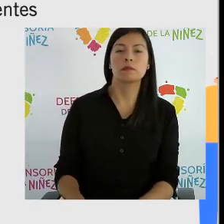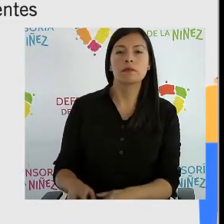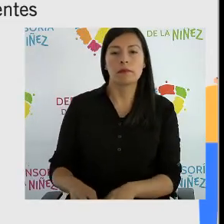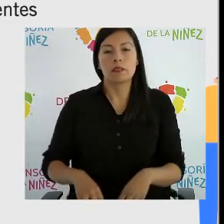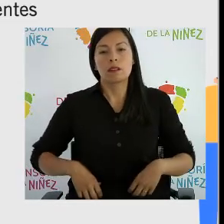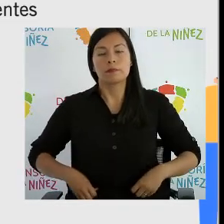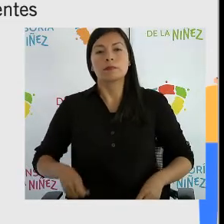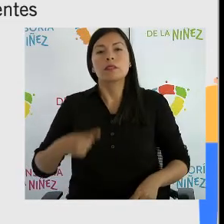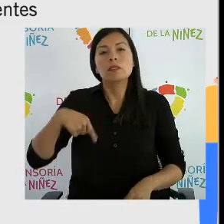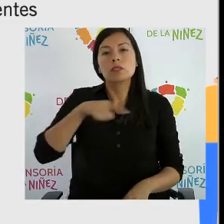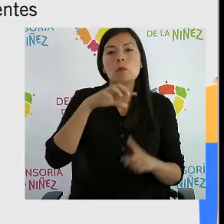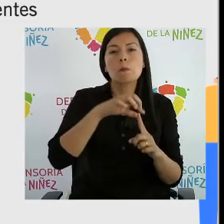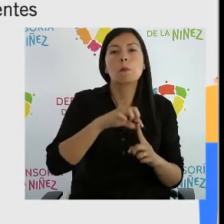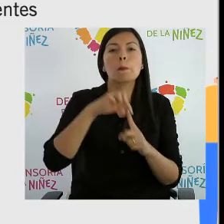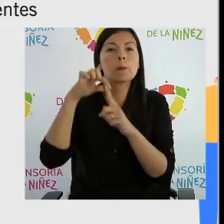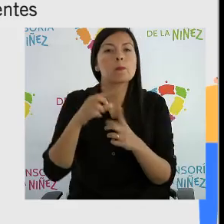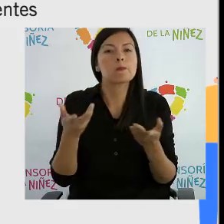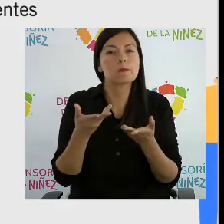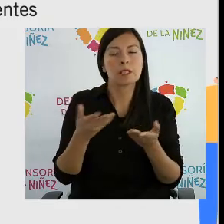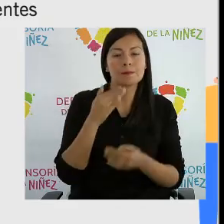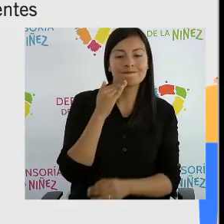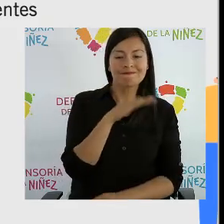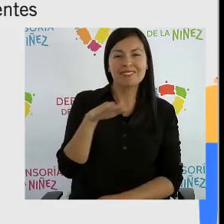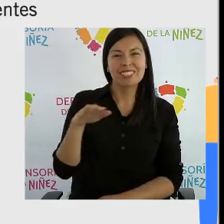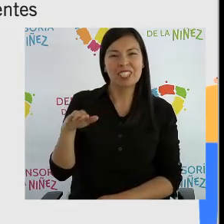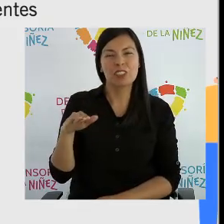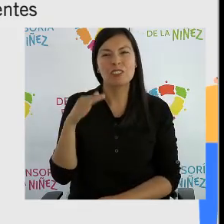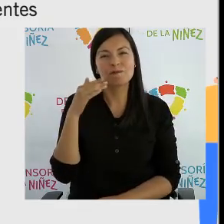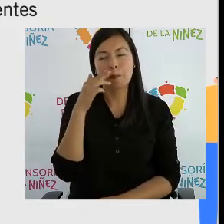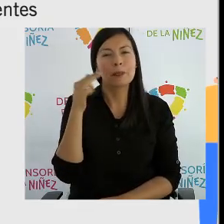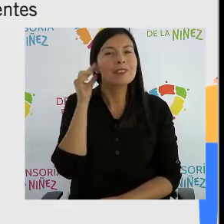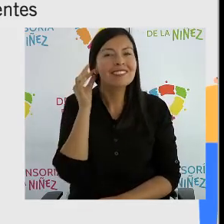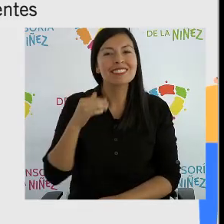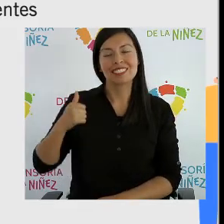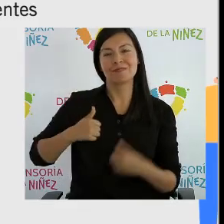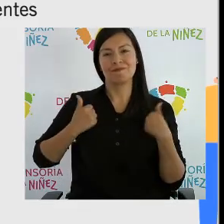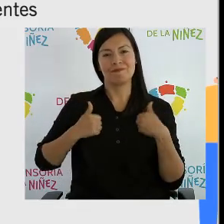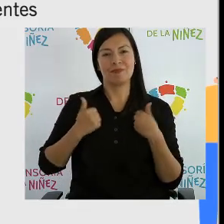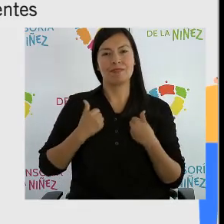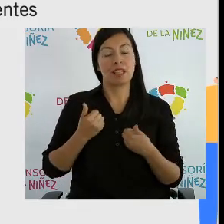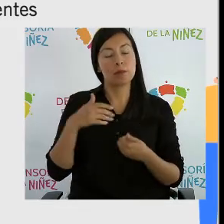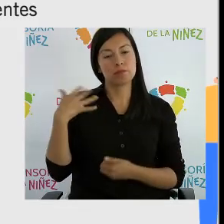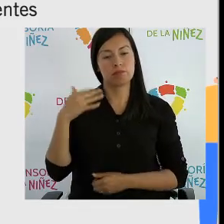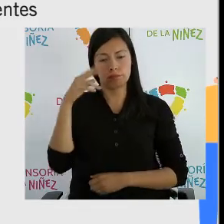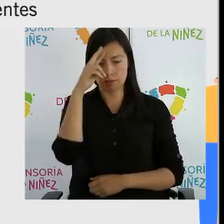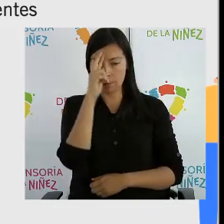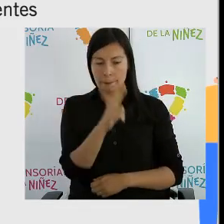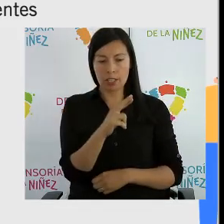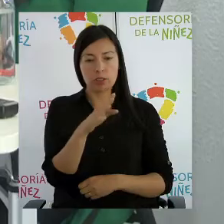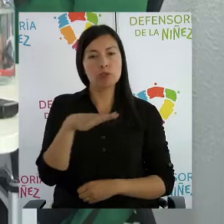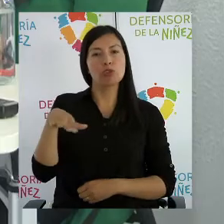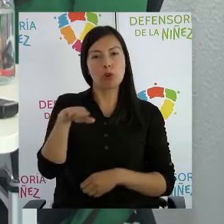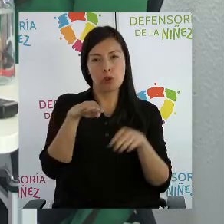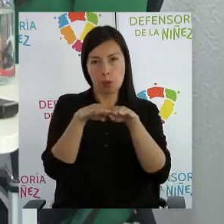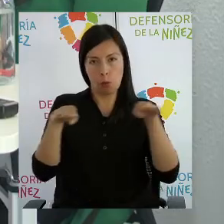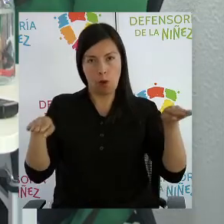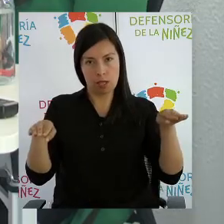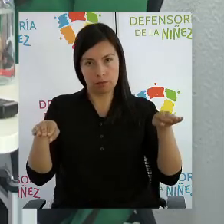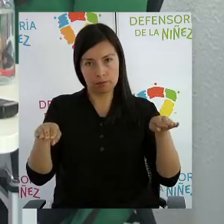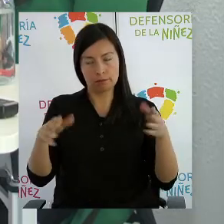que niños, niñas y adolescentes deben ser respetados y resguardados en tanto iguales y